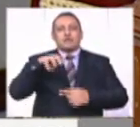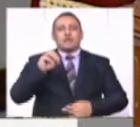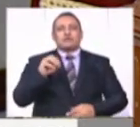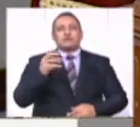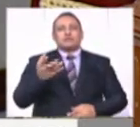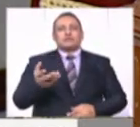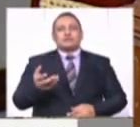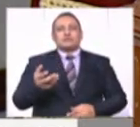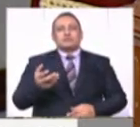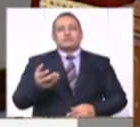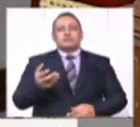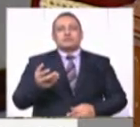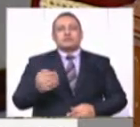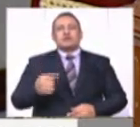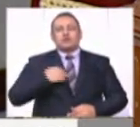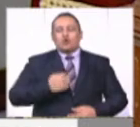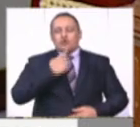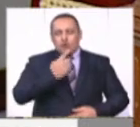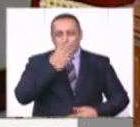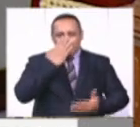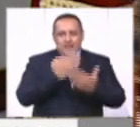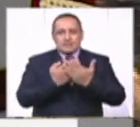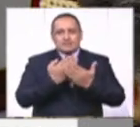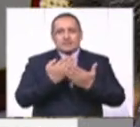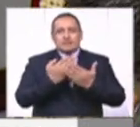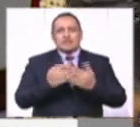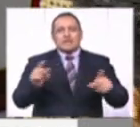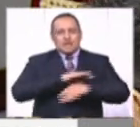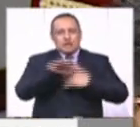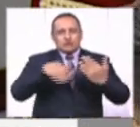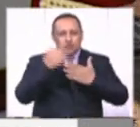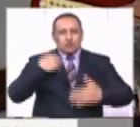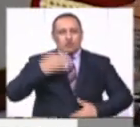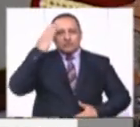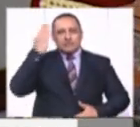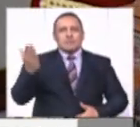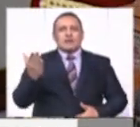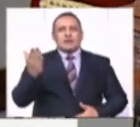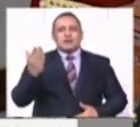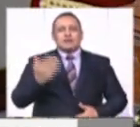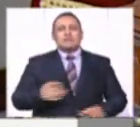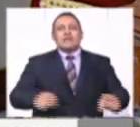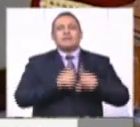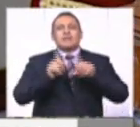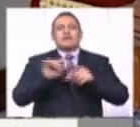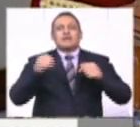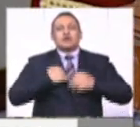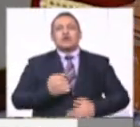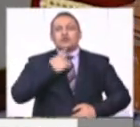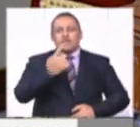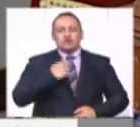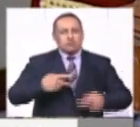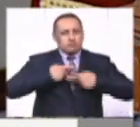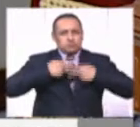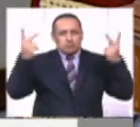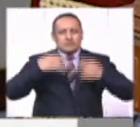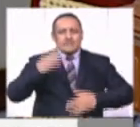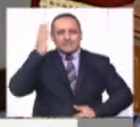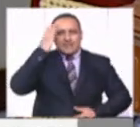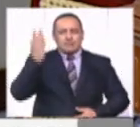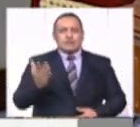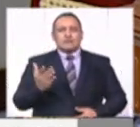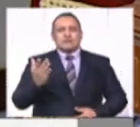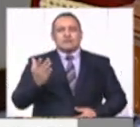moyano y lo digo expresamente y que todo el Perú lo sepa aún cuando lo he dicho y es de público